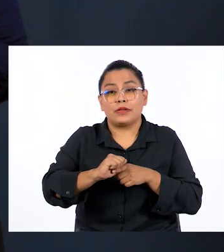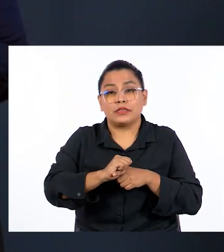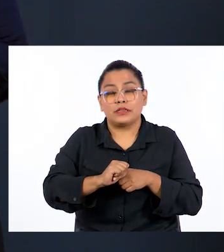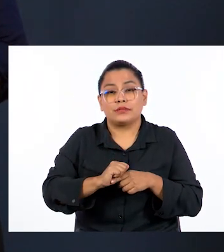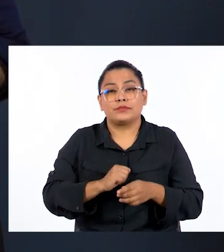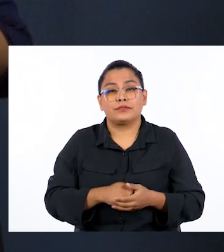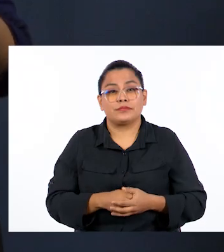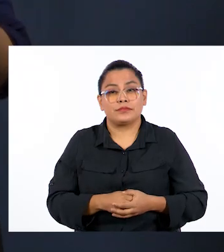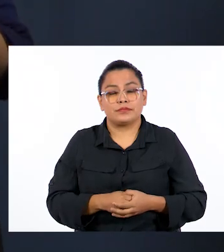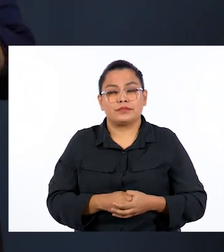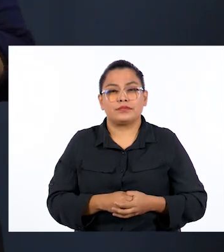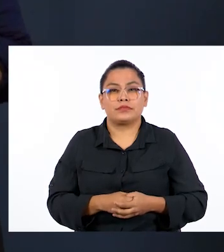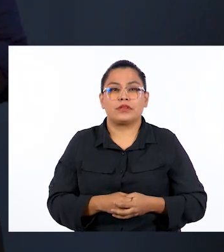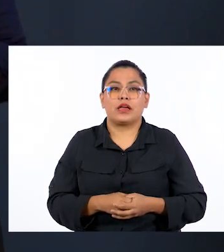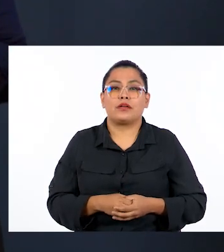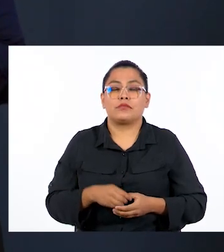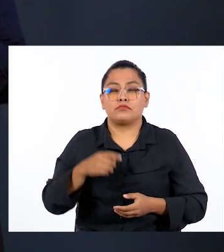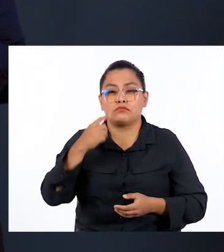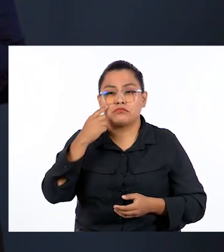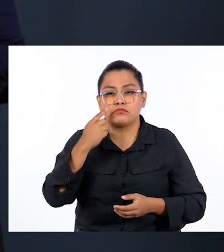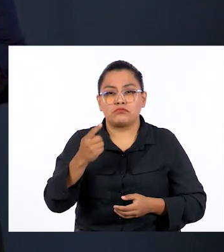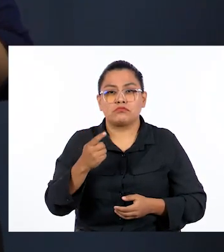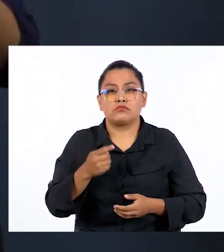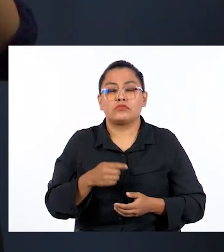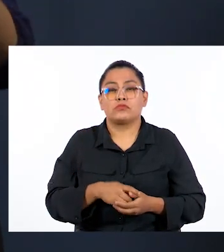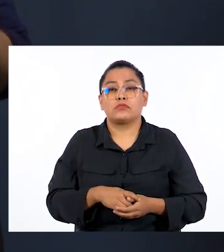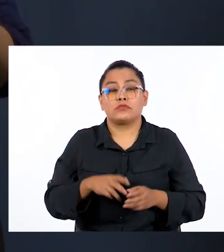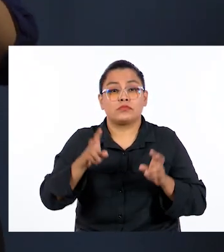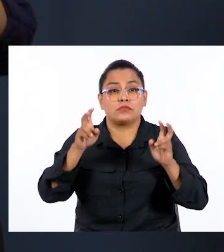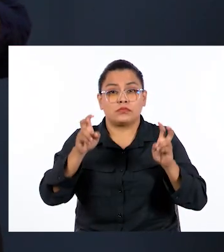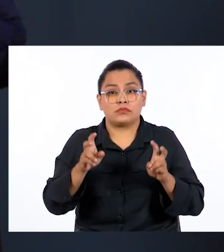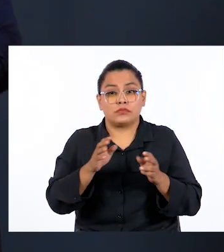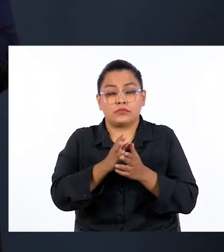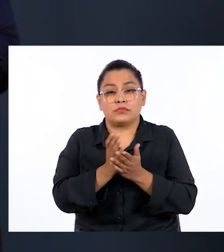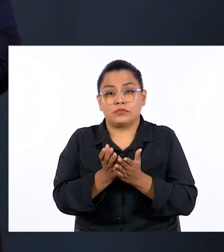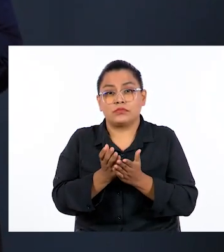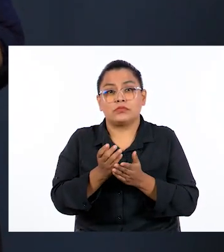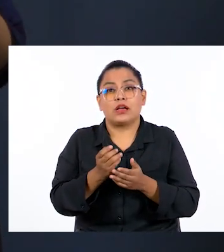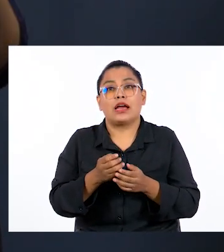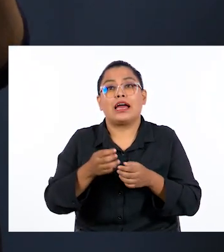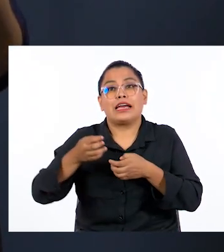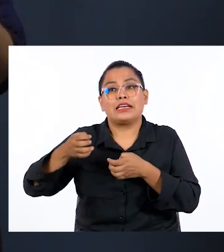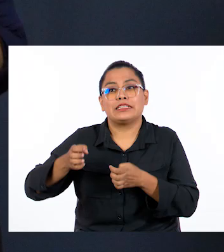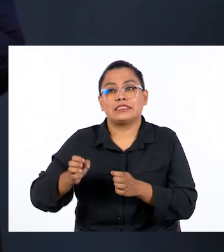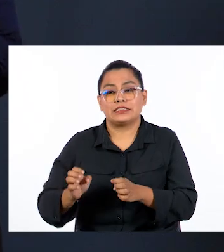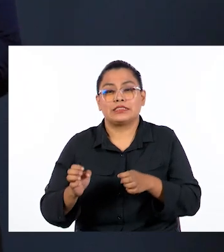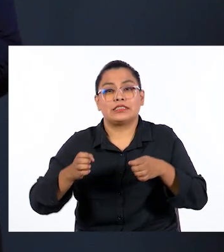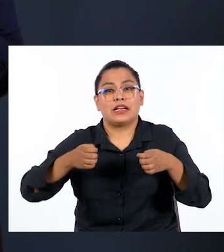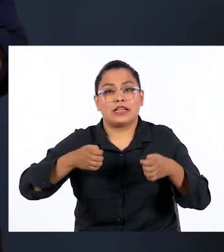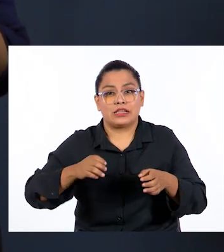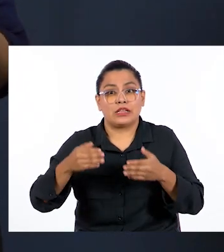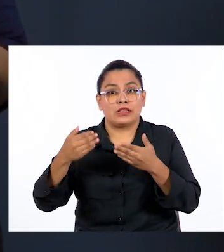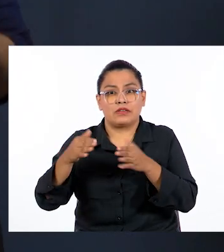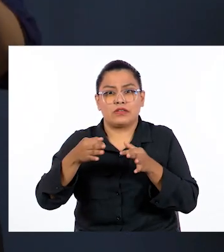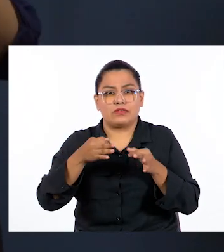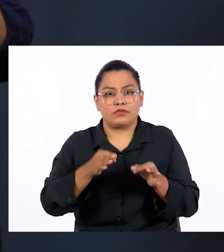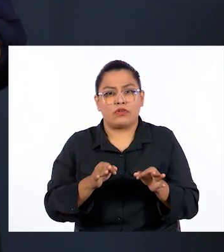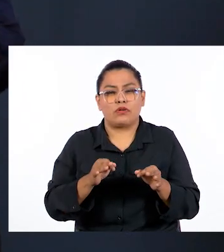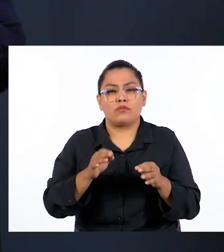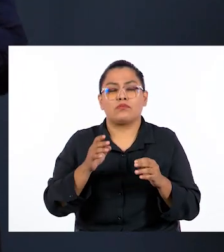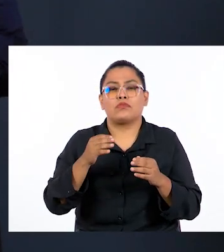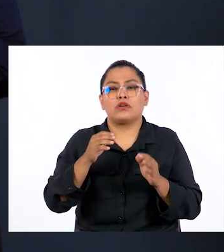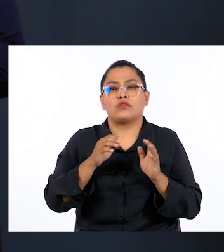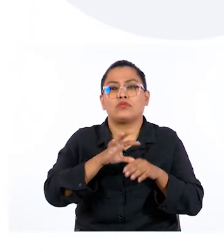semana didáctica encontramos este apartado titulado Estrategia multimodal. que nos sirve como guía para el proceso